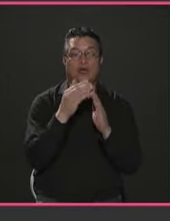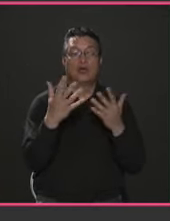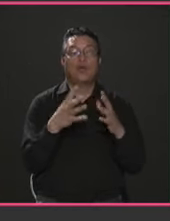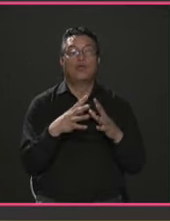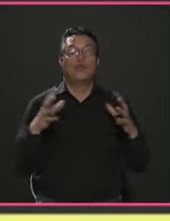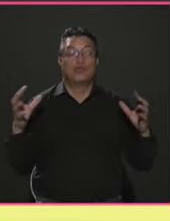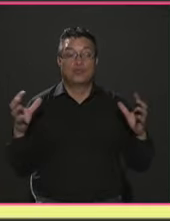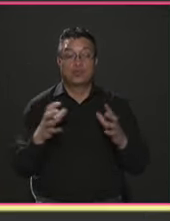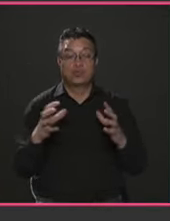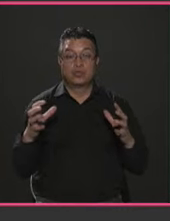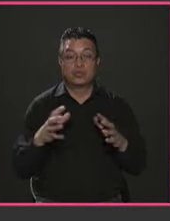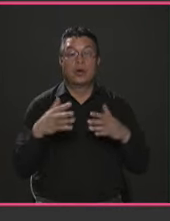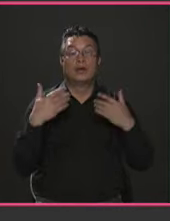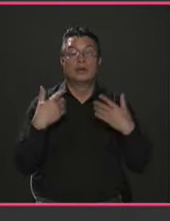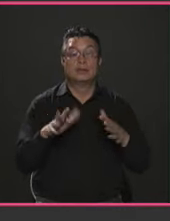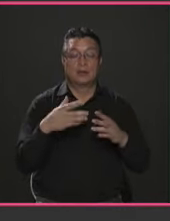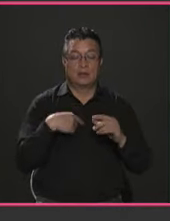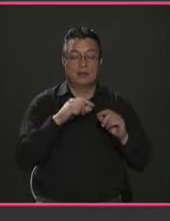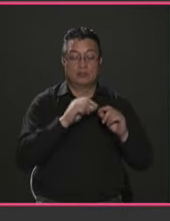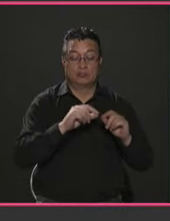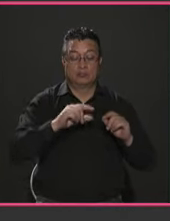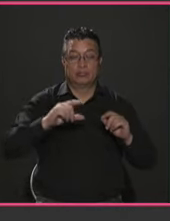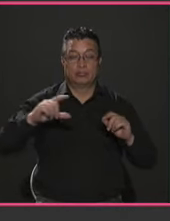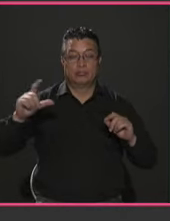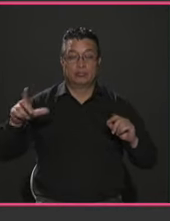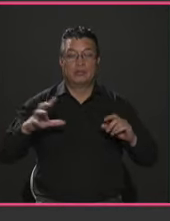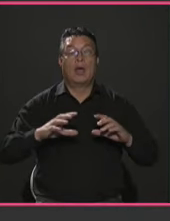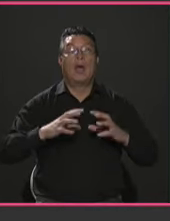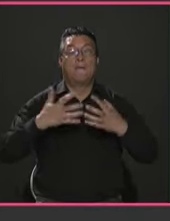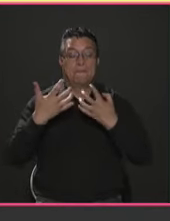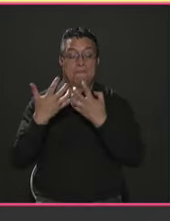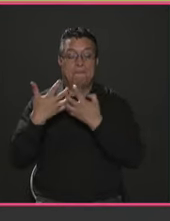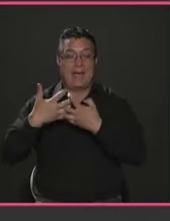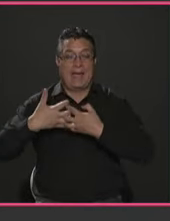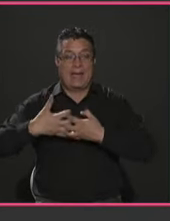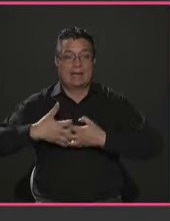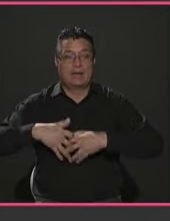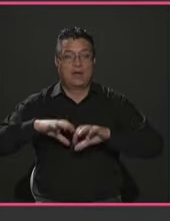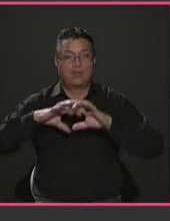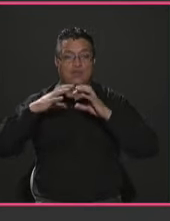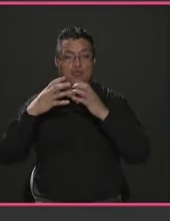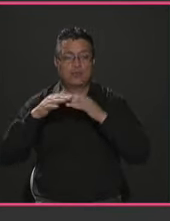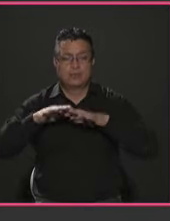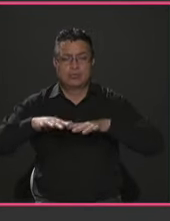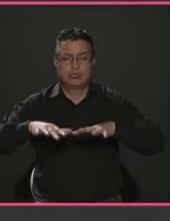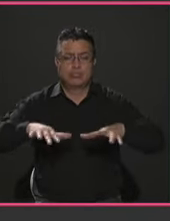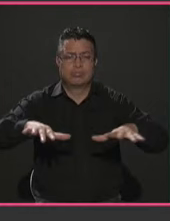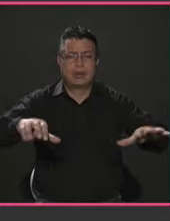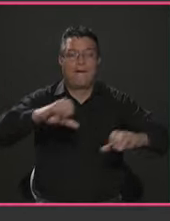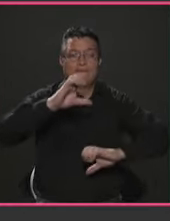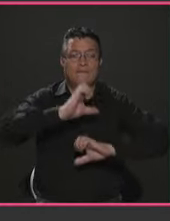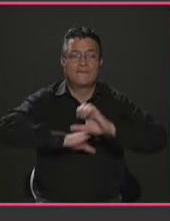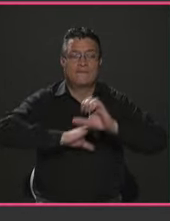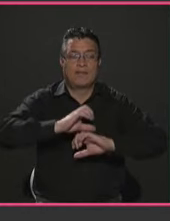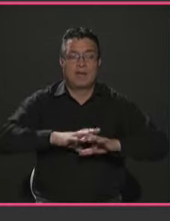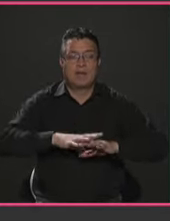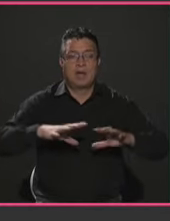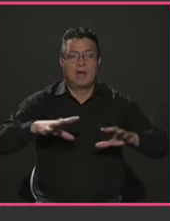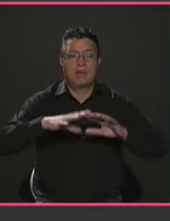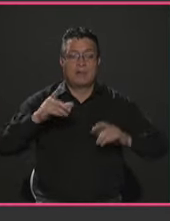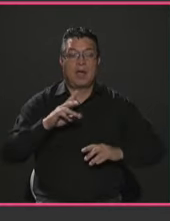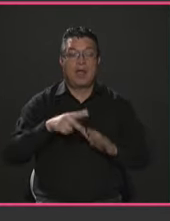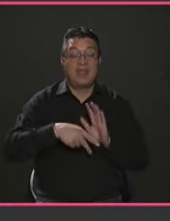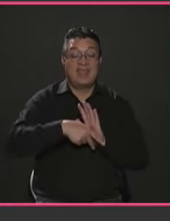enorme manera a medida que fueron proliferando todas las máquinas en todo el mundo y en todas las fábricas aumentar los estándares de